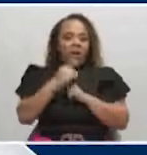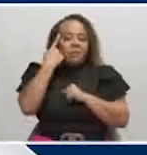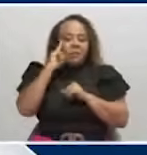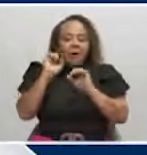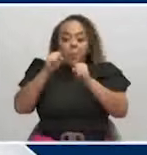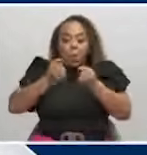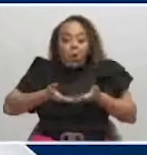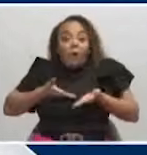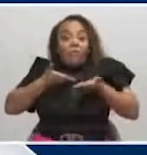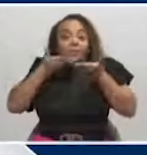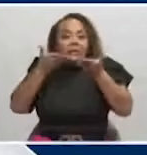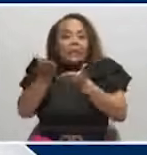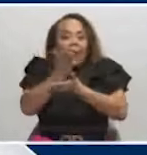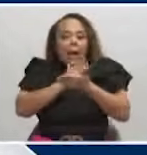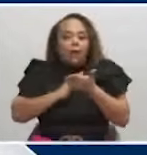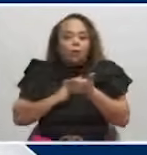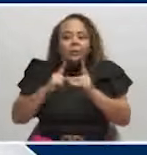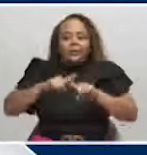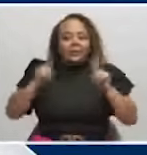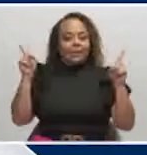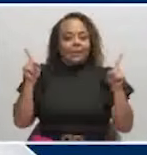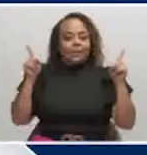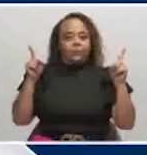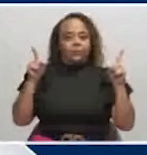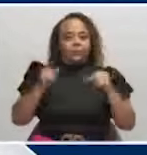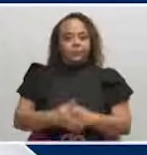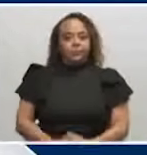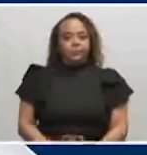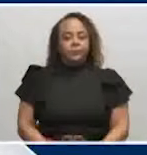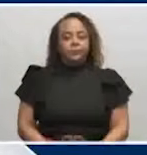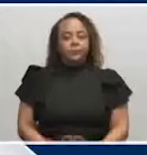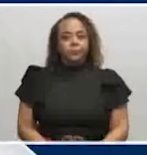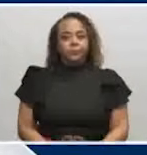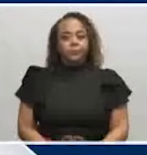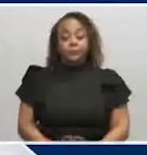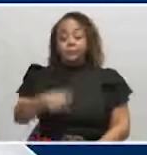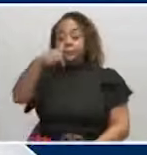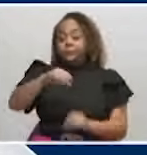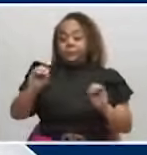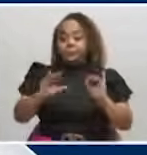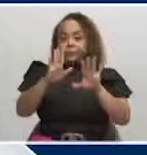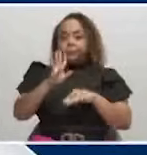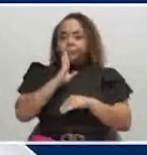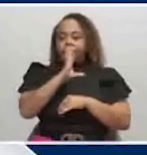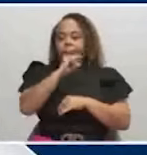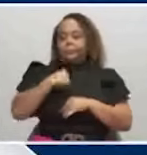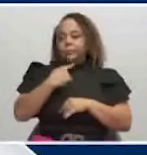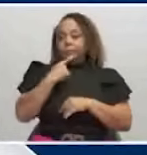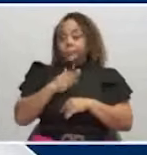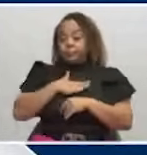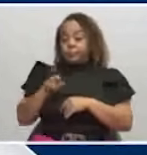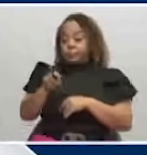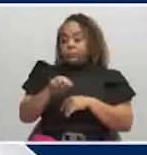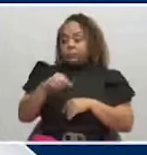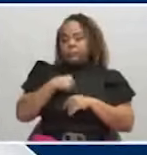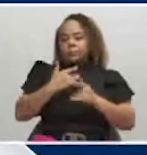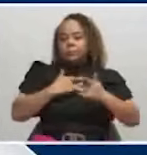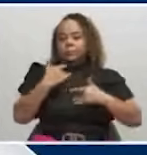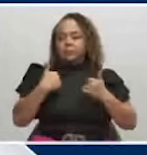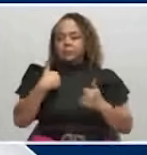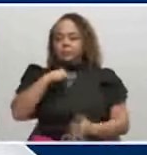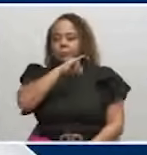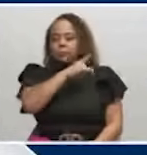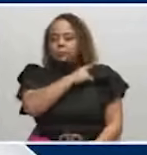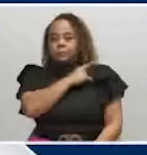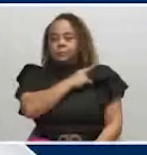para ofrecer algo distinto, algo diferente. Hoy en la mañana hablábamos y yo le decía a los compañeros, yo siento que hay directivos que incluso